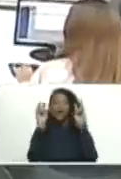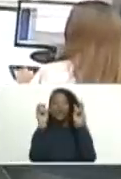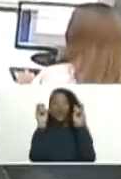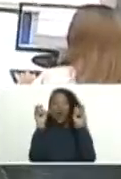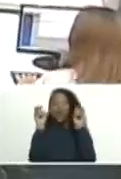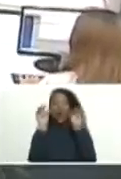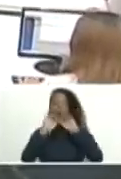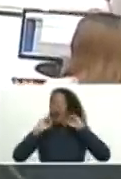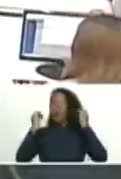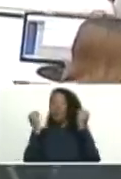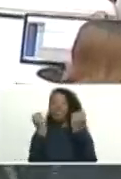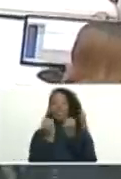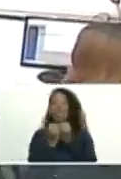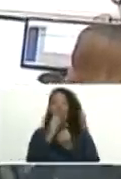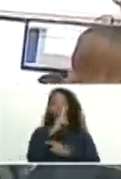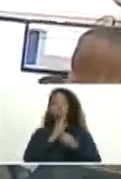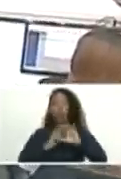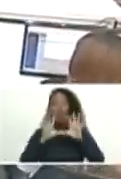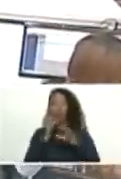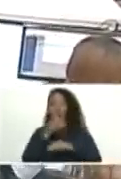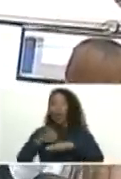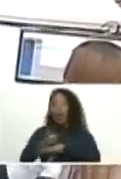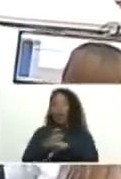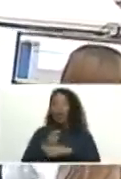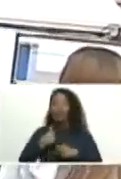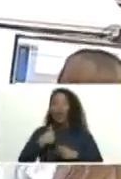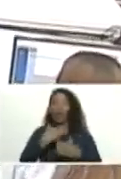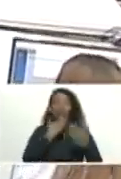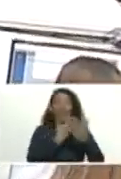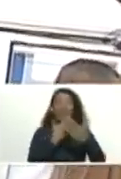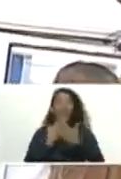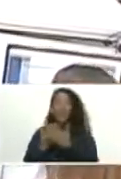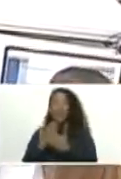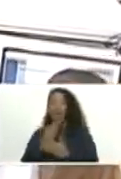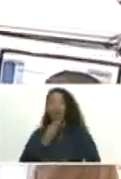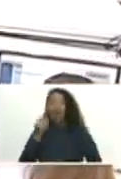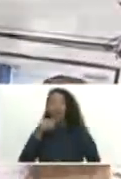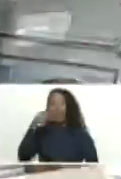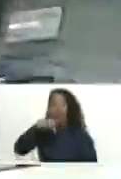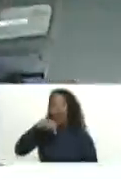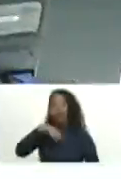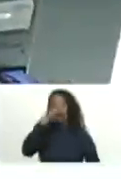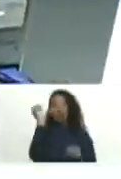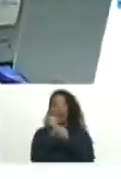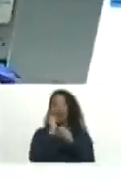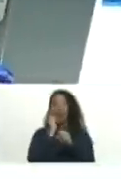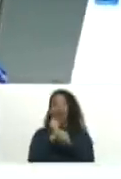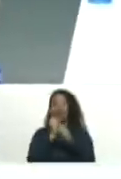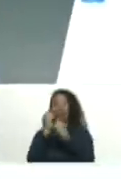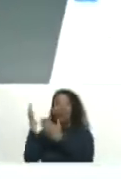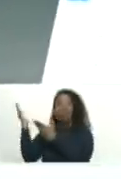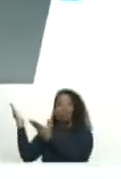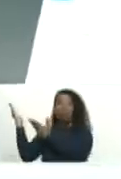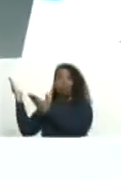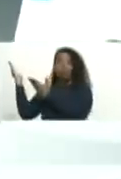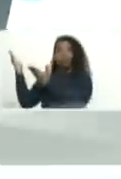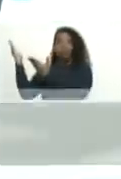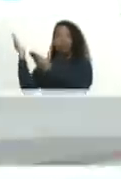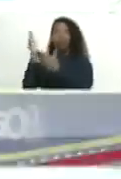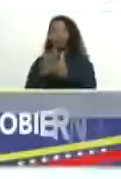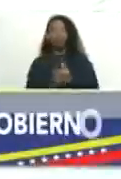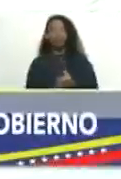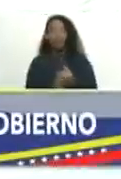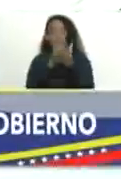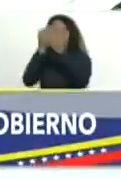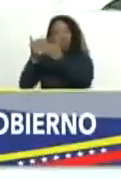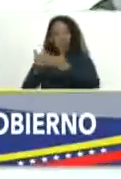comando, quiero agradecer a toda esta muchachada, a estos jóvenes, a estas jóvenes, a todos estos muchachos,